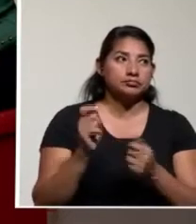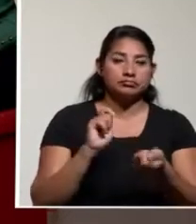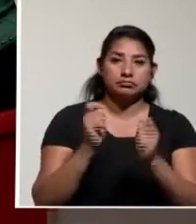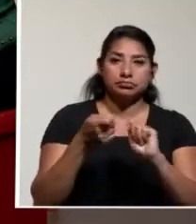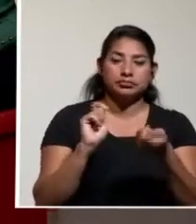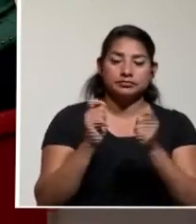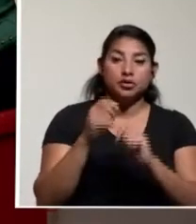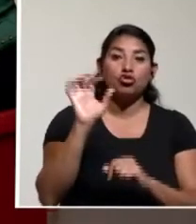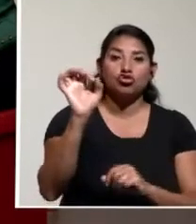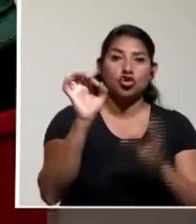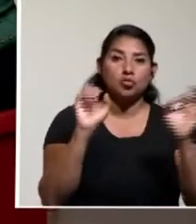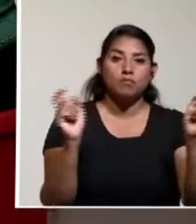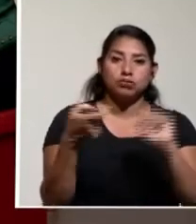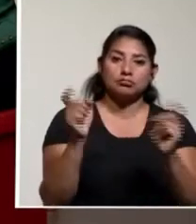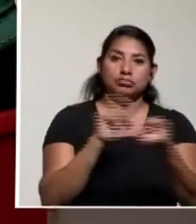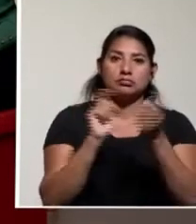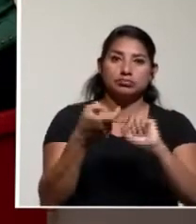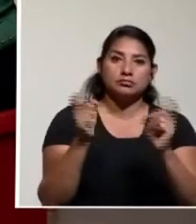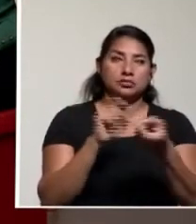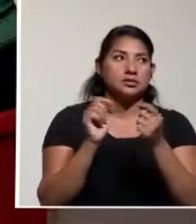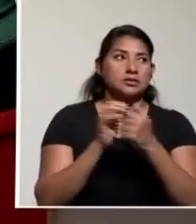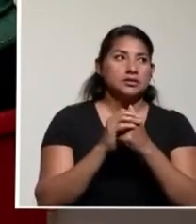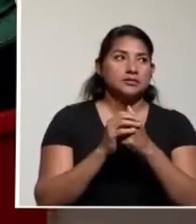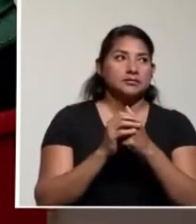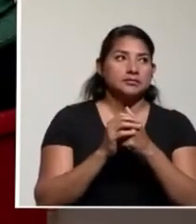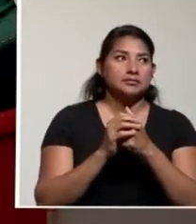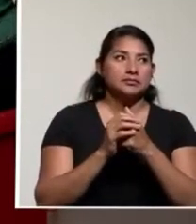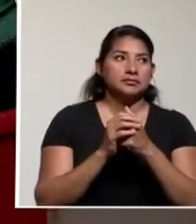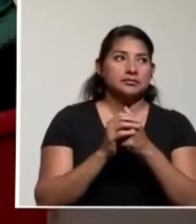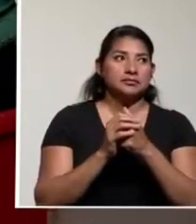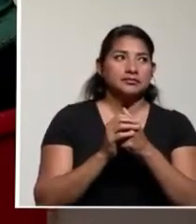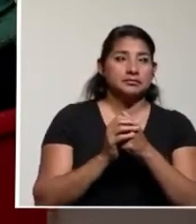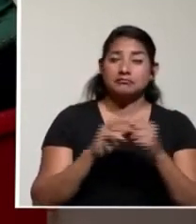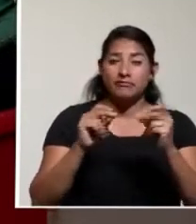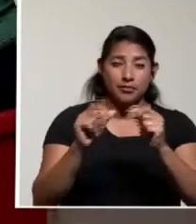Y ahora, no paz, que me transmita así como...